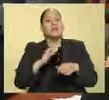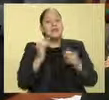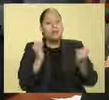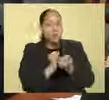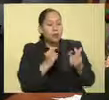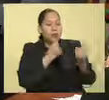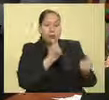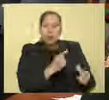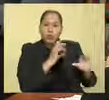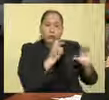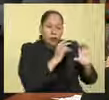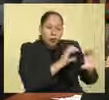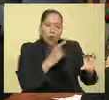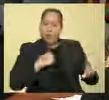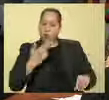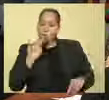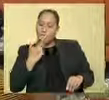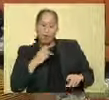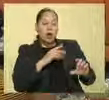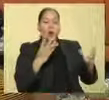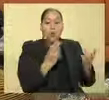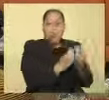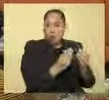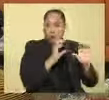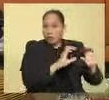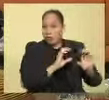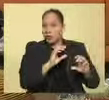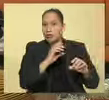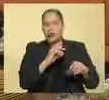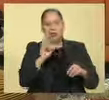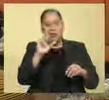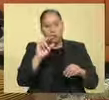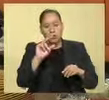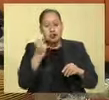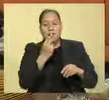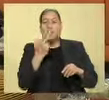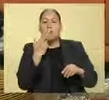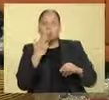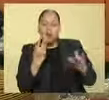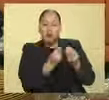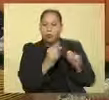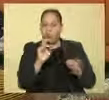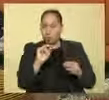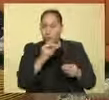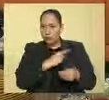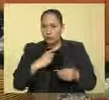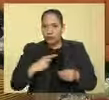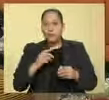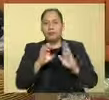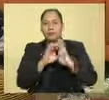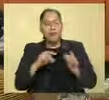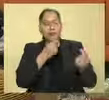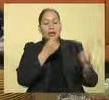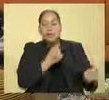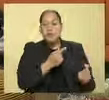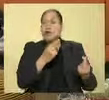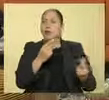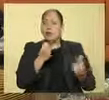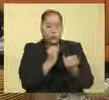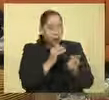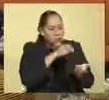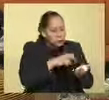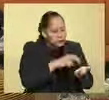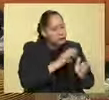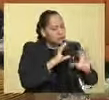niños se les cuide y se les prevenga, se tomen las prevenciones adecuadas para que los niños no caigan pues